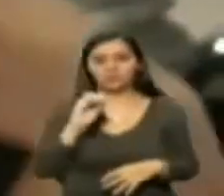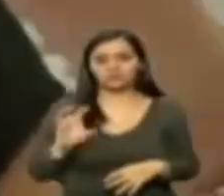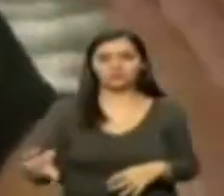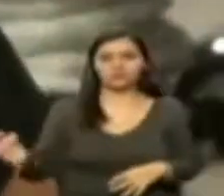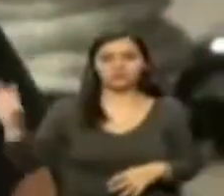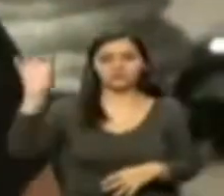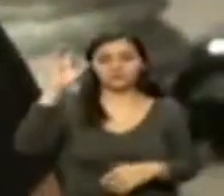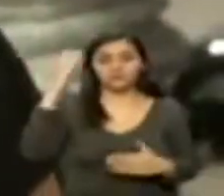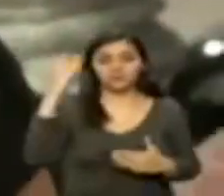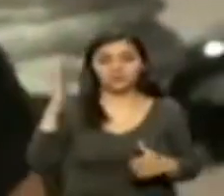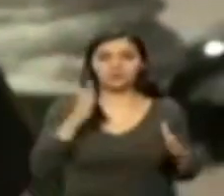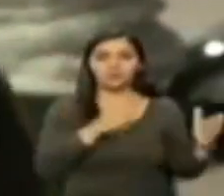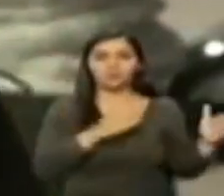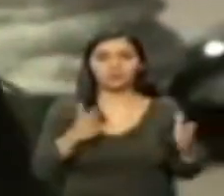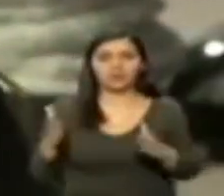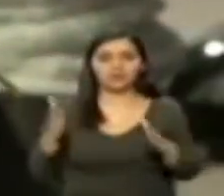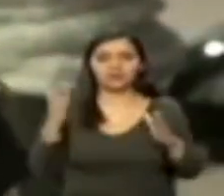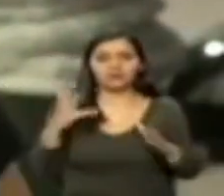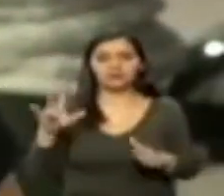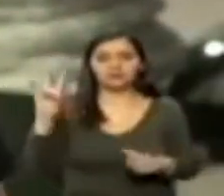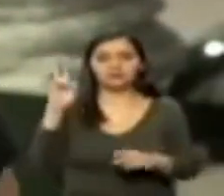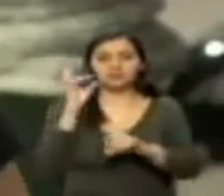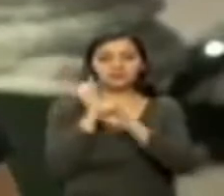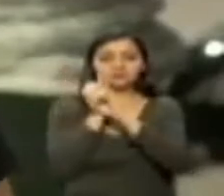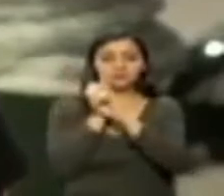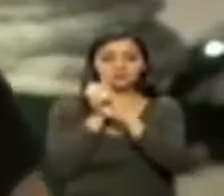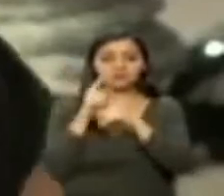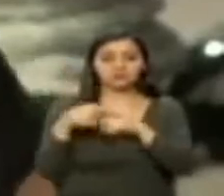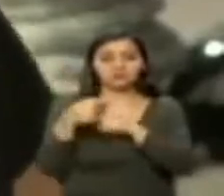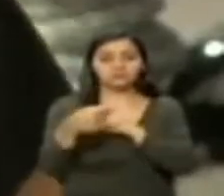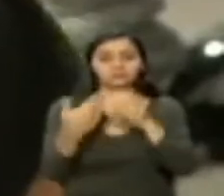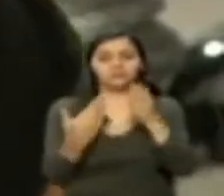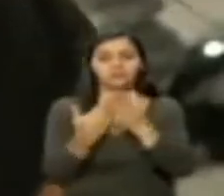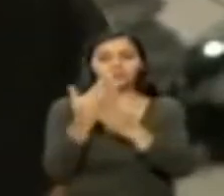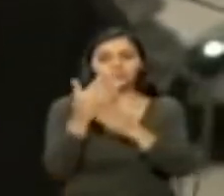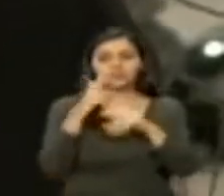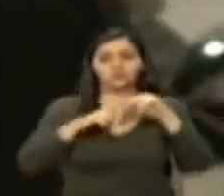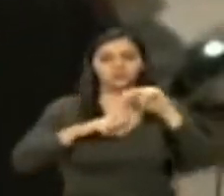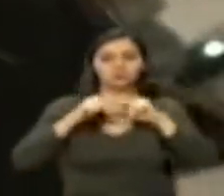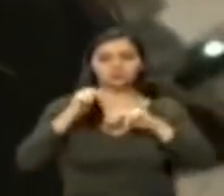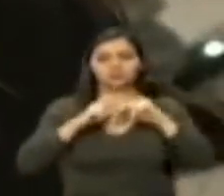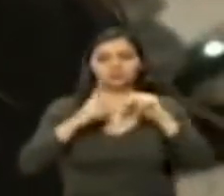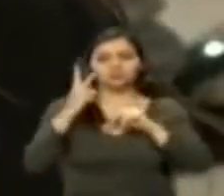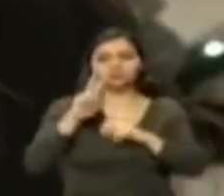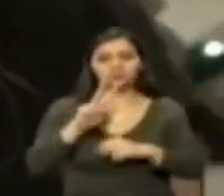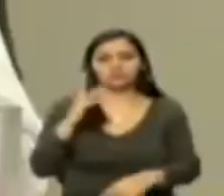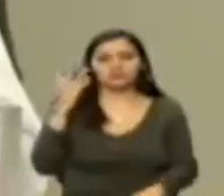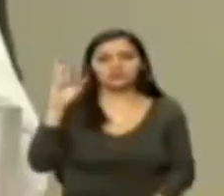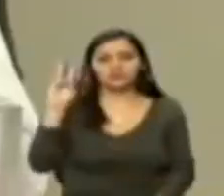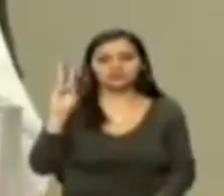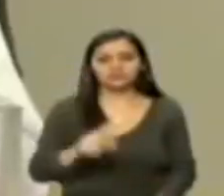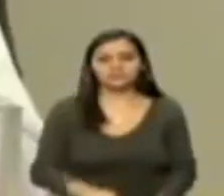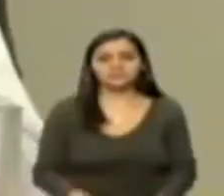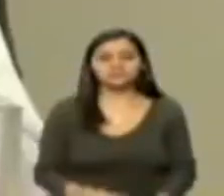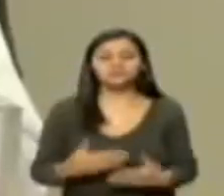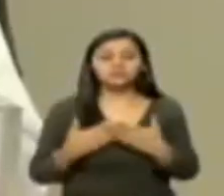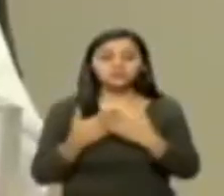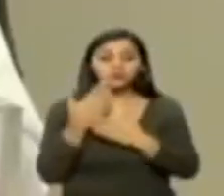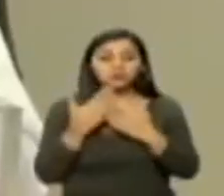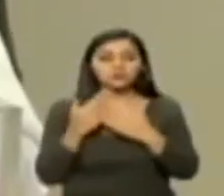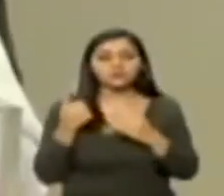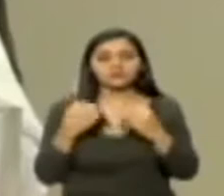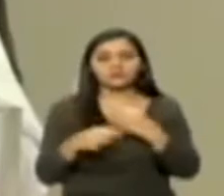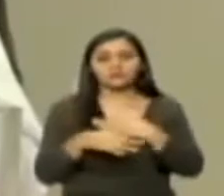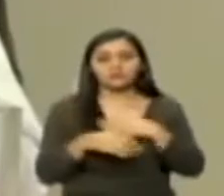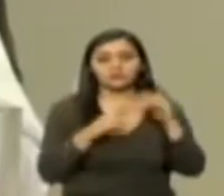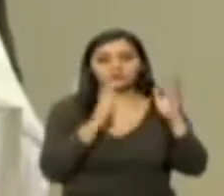ya. Y vamos con un plan de 17 institutos con nueva construcción en el 2016. De los nuevos, hay uno funcionando